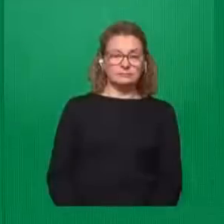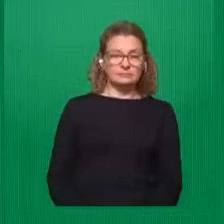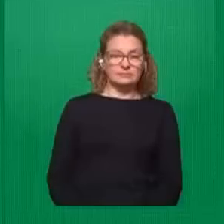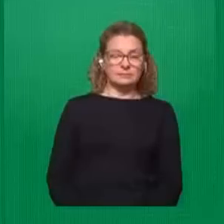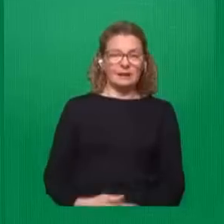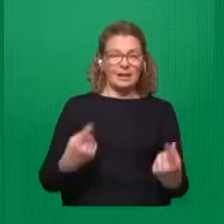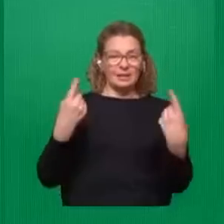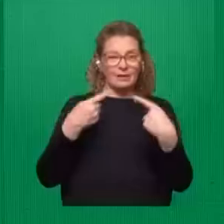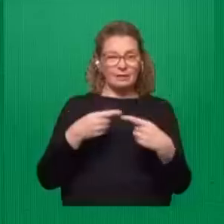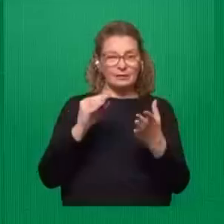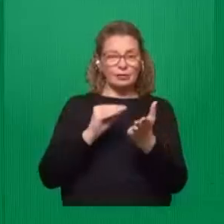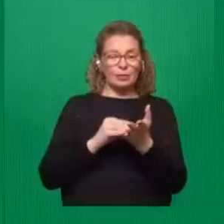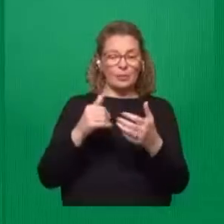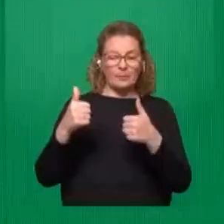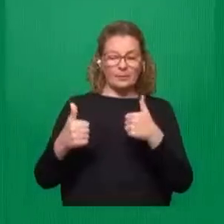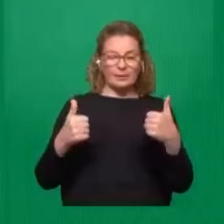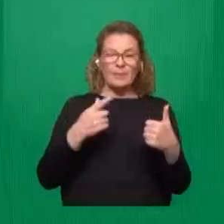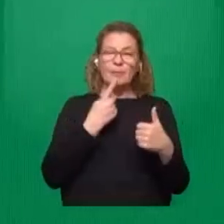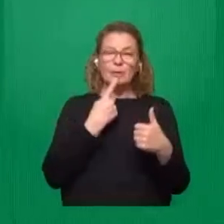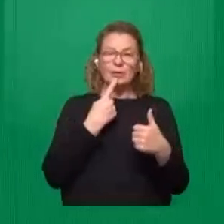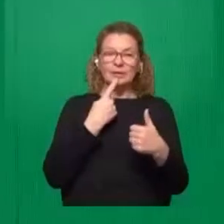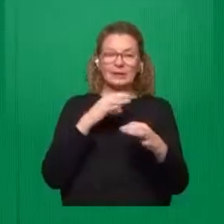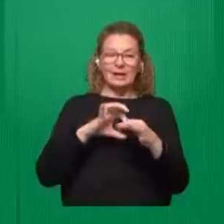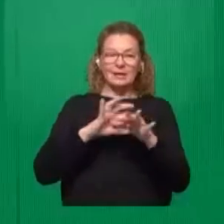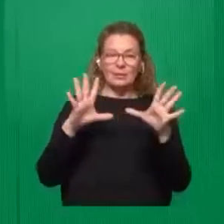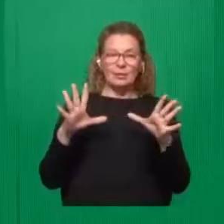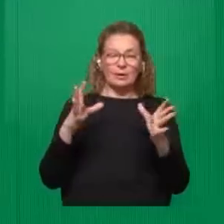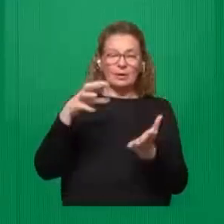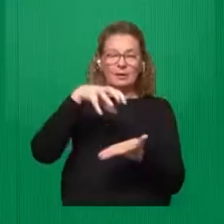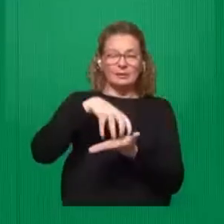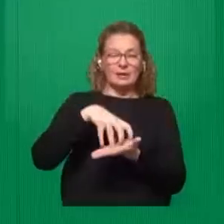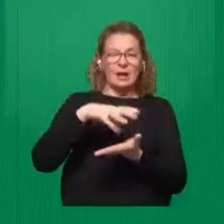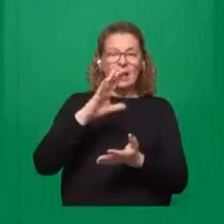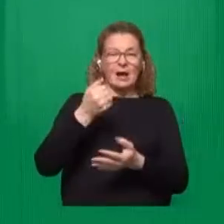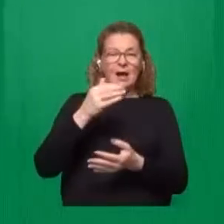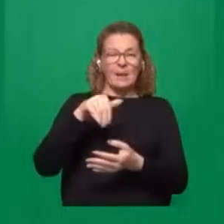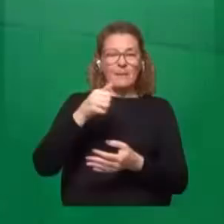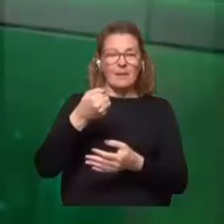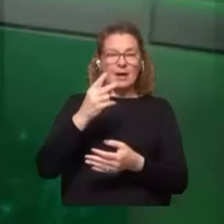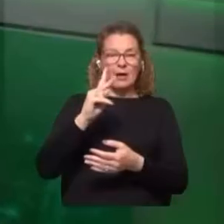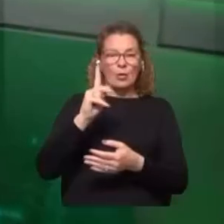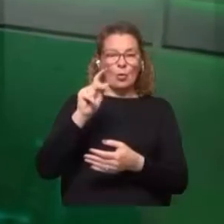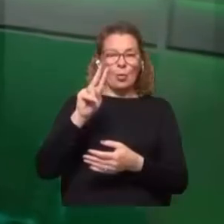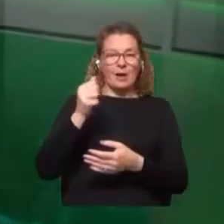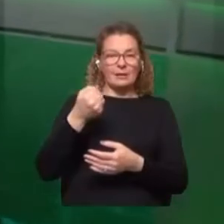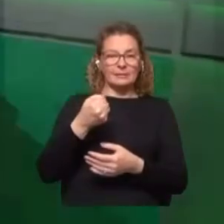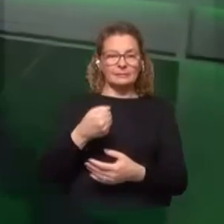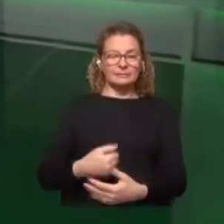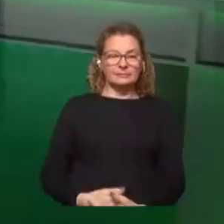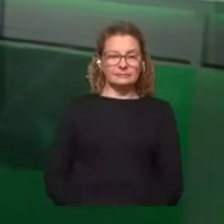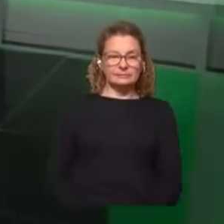debate sobre polarización política y democracia en sala camacuá escuchamos a nuestro compañero Diego Martín y que está